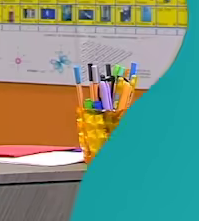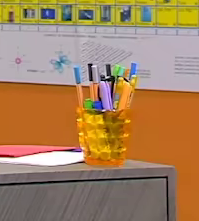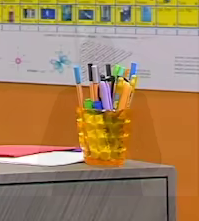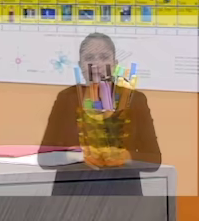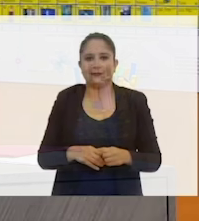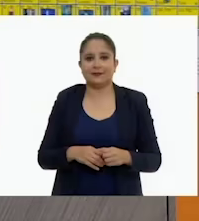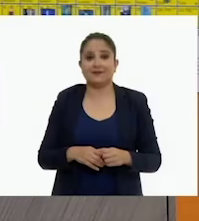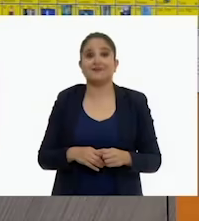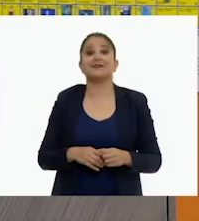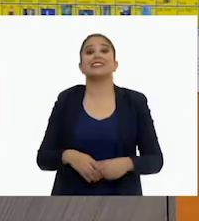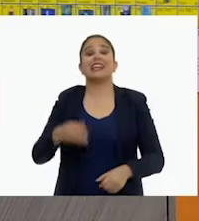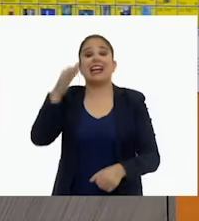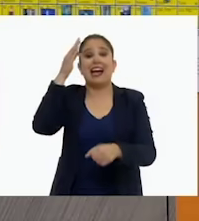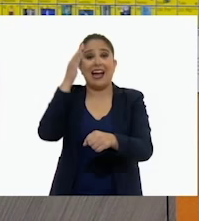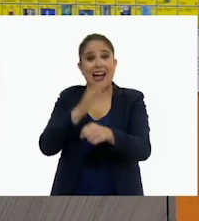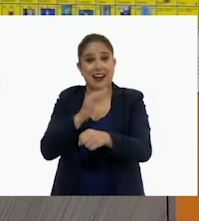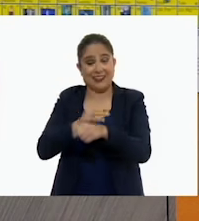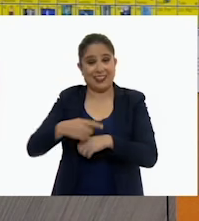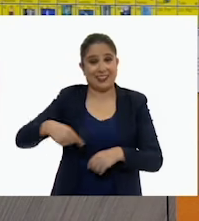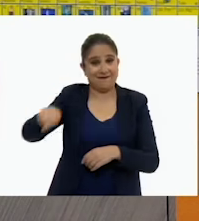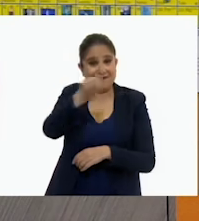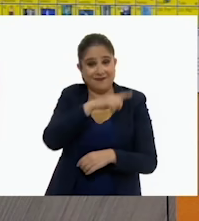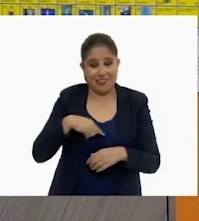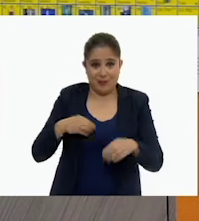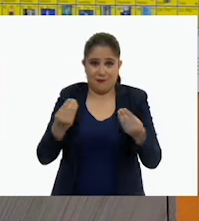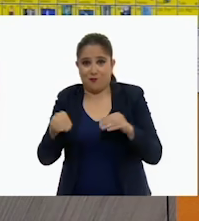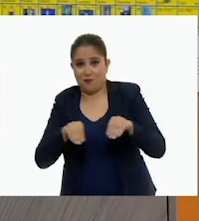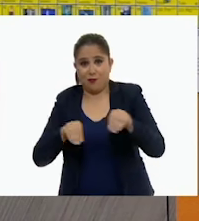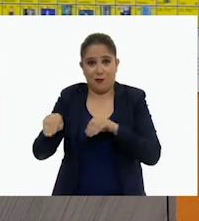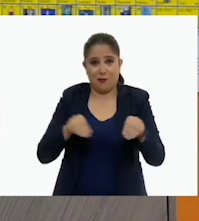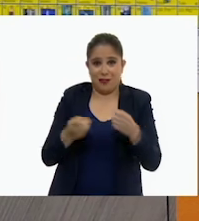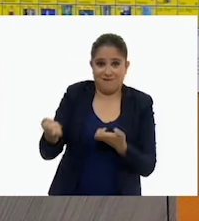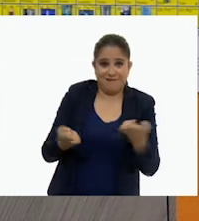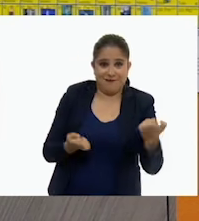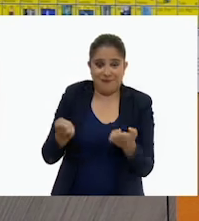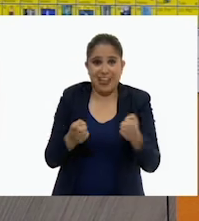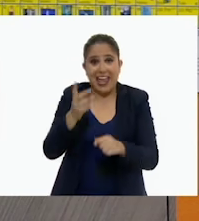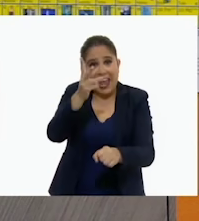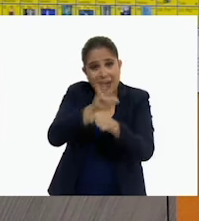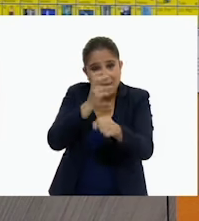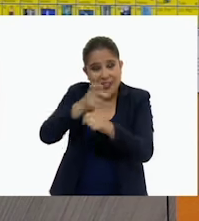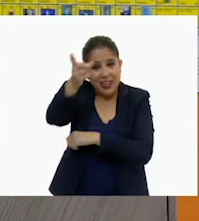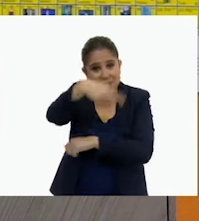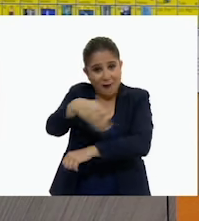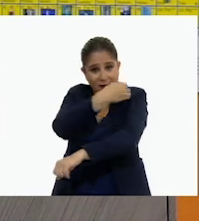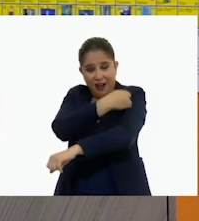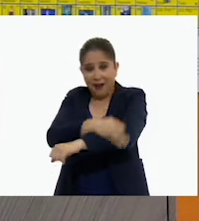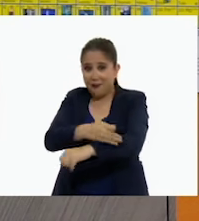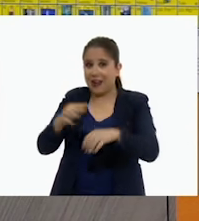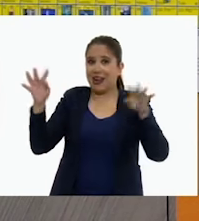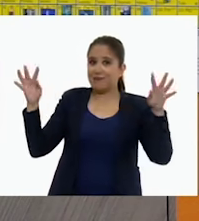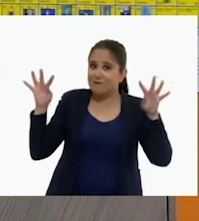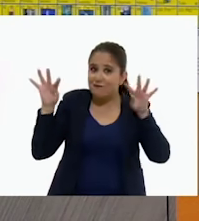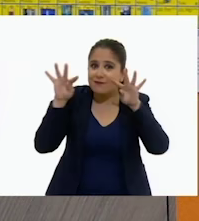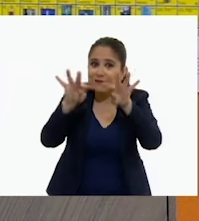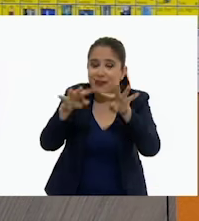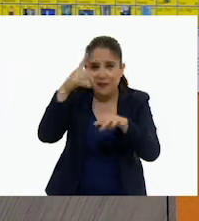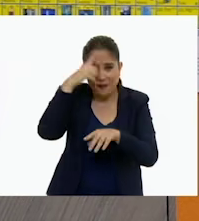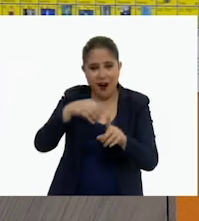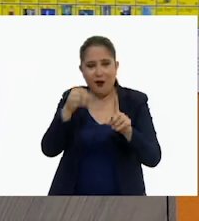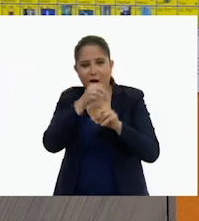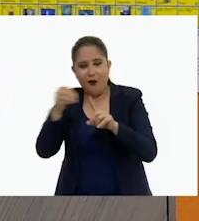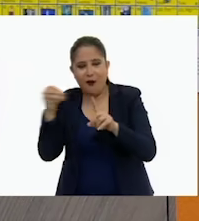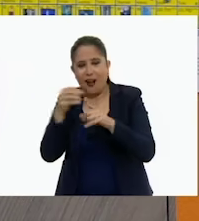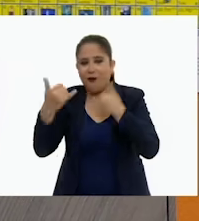Es momento de ponernos en movimiento. Invita a tus familiares para que te ayuden a decidir y organizar